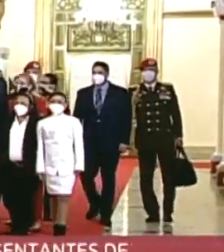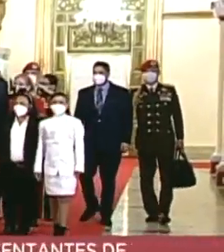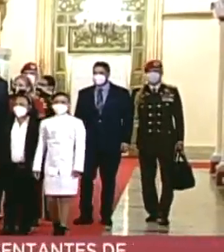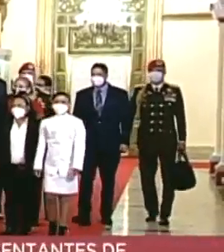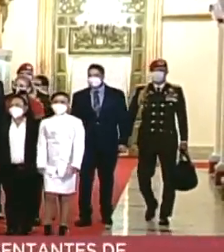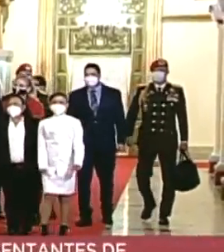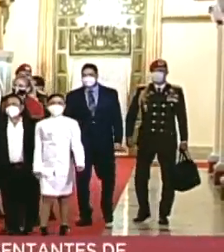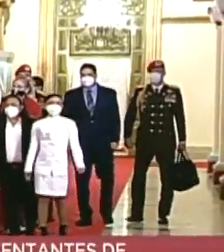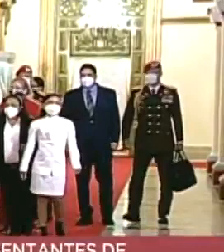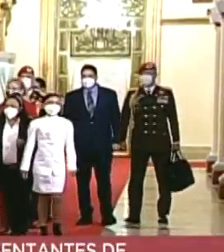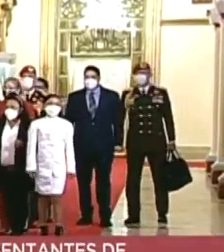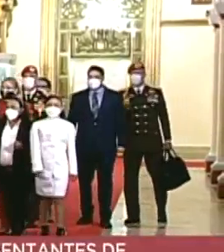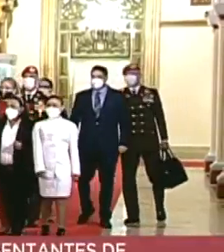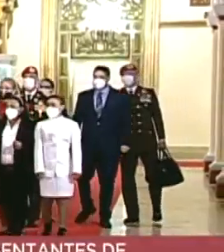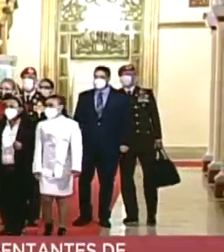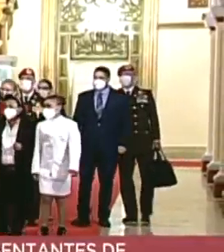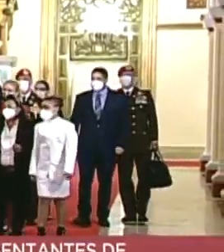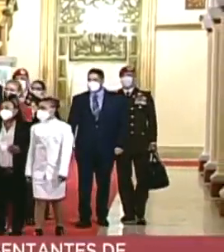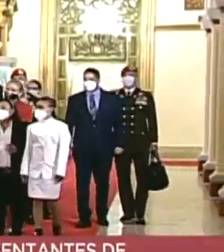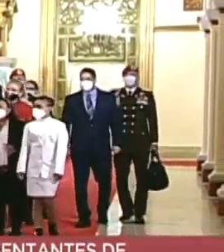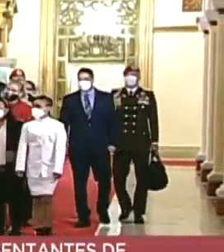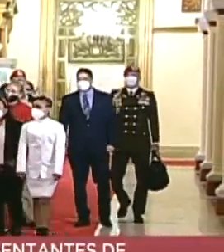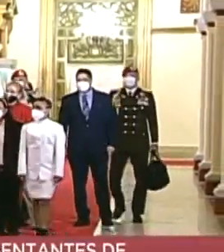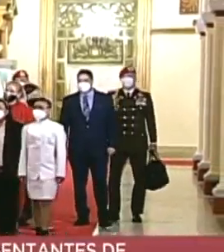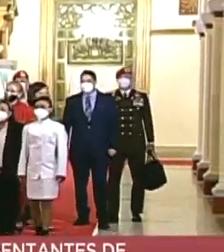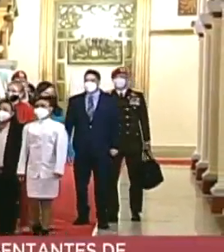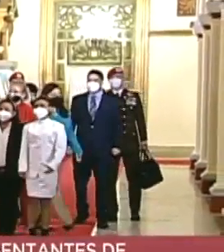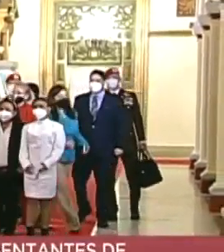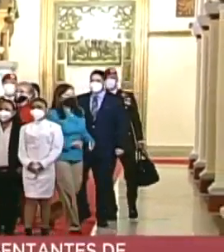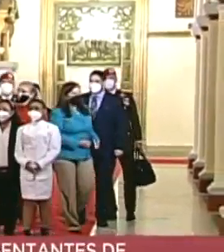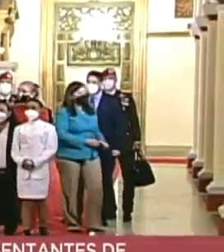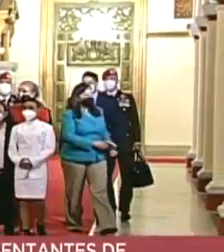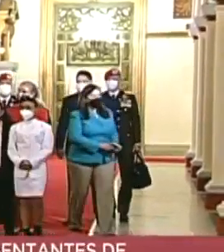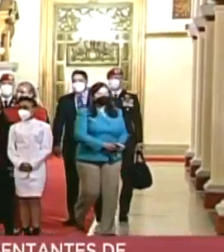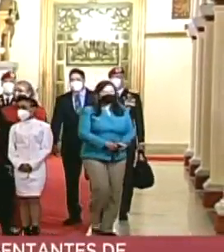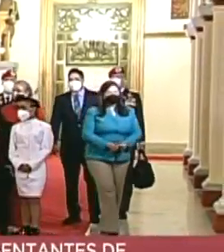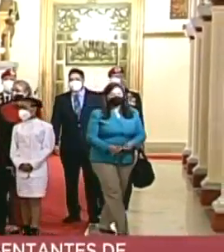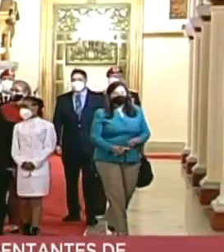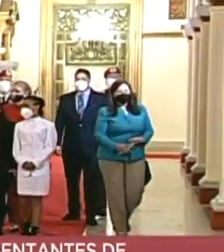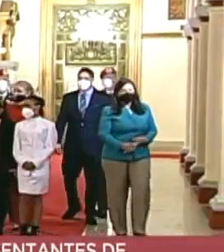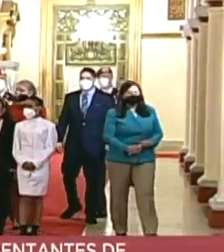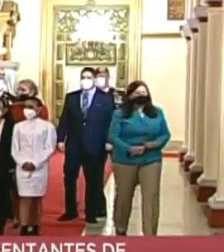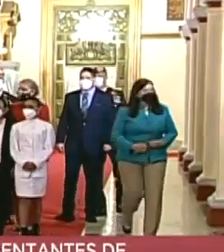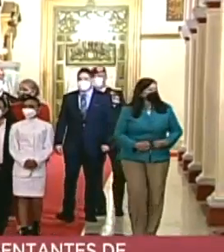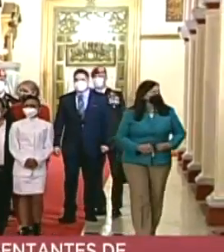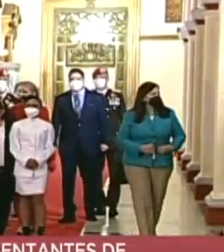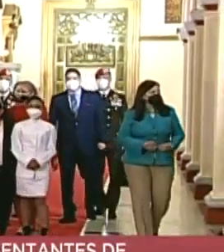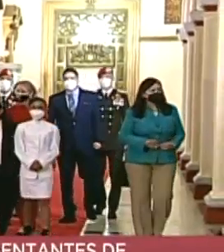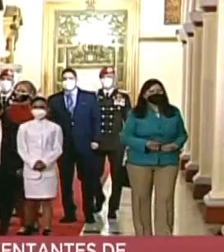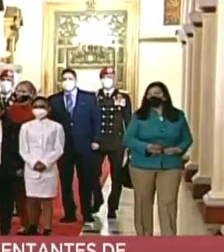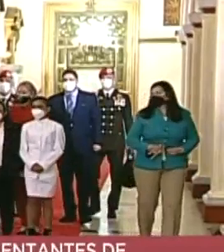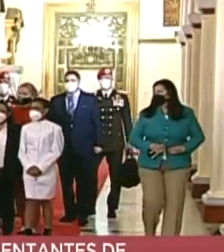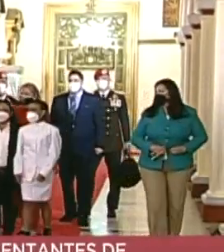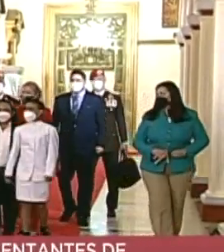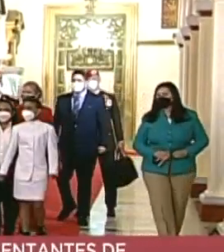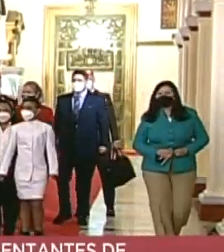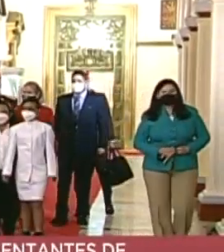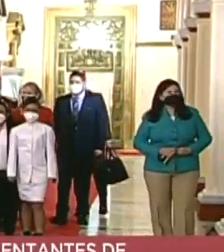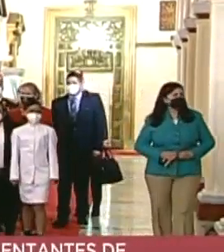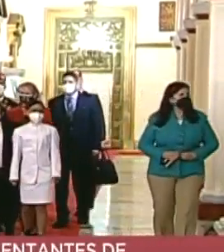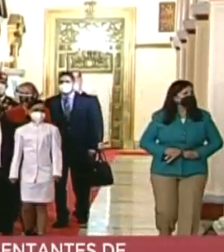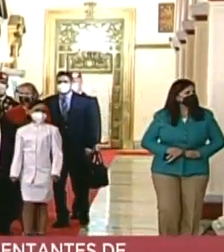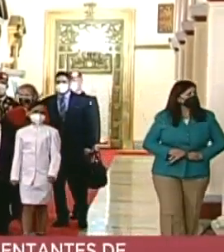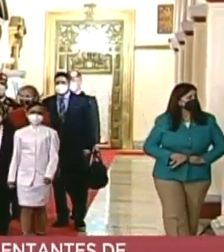reverendísimo Aldo Giordano, nuncio apostólico de la Santa Sede, su eminencia Baltasar Enrique Porras